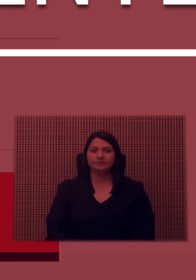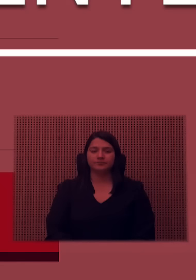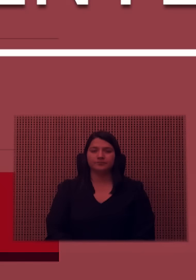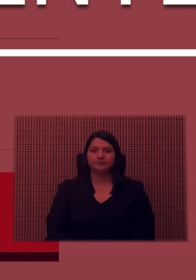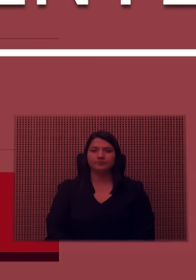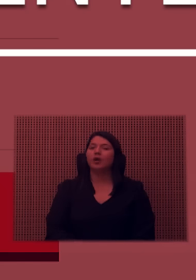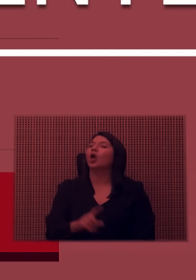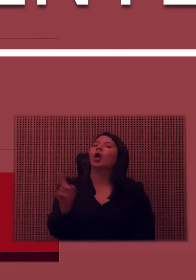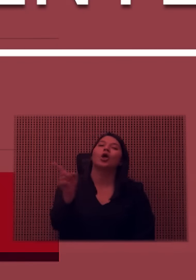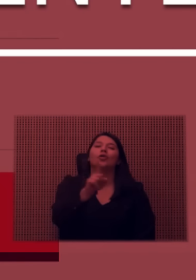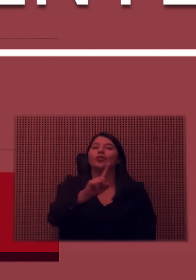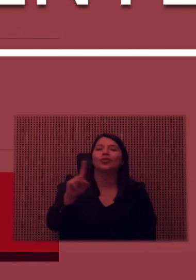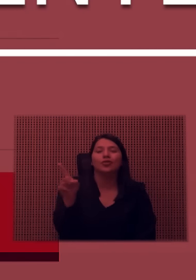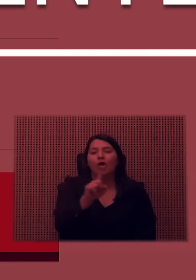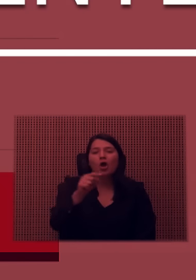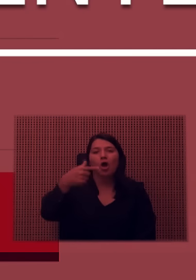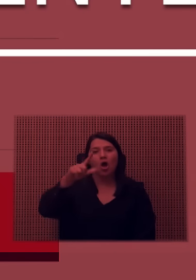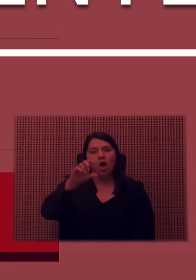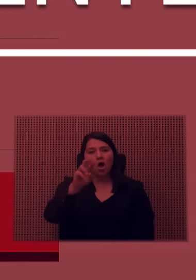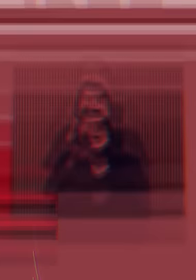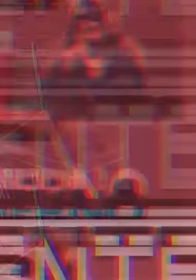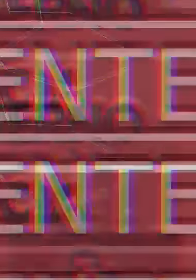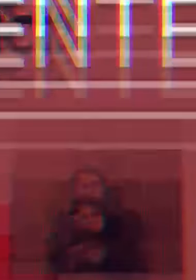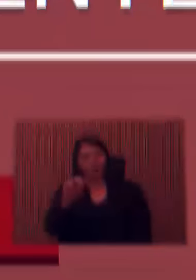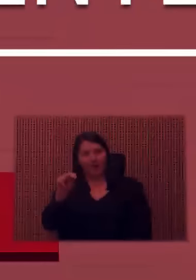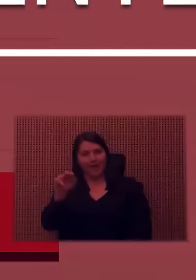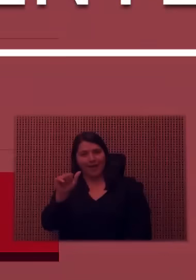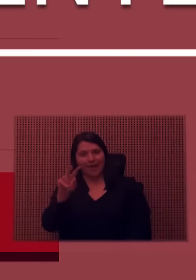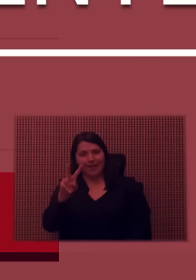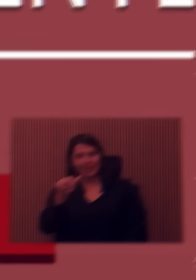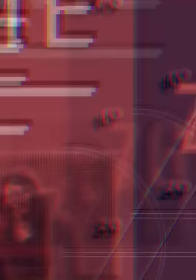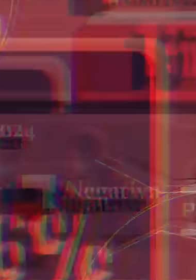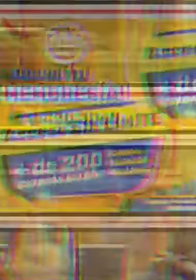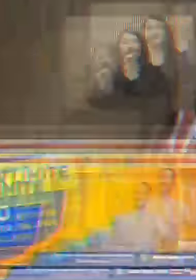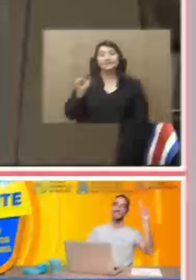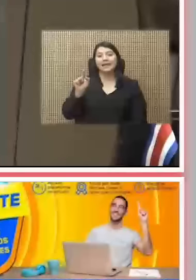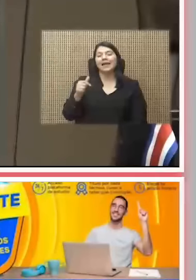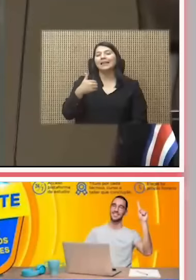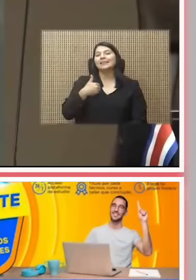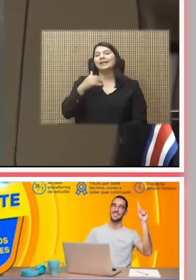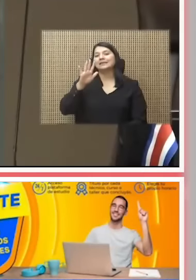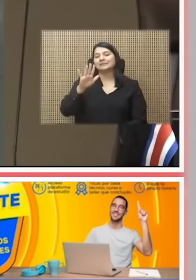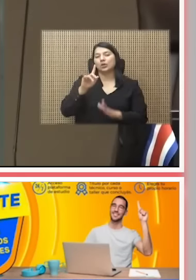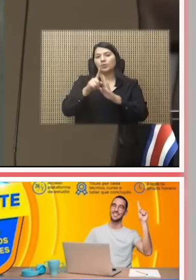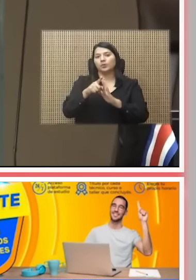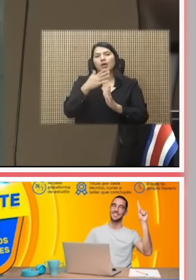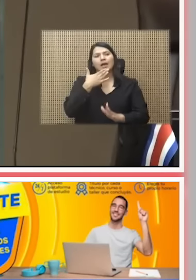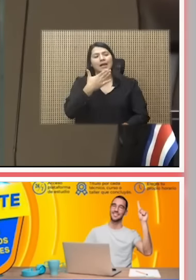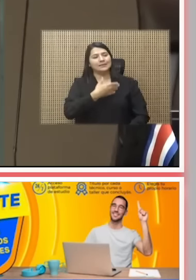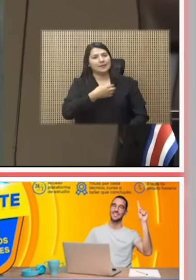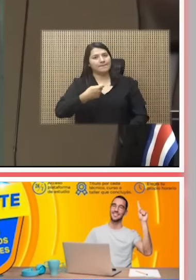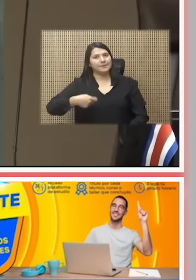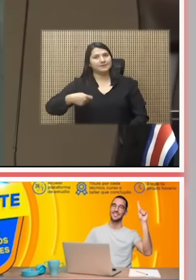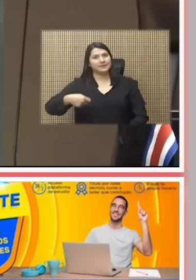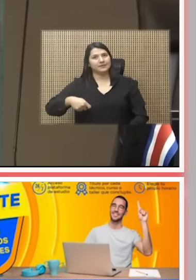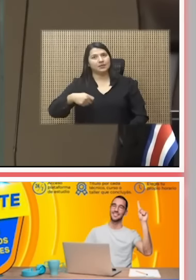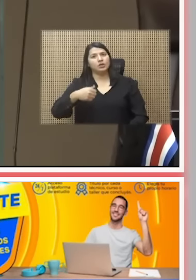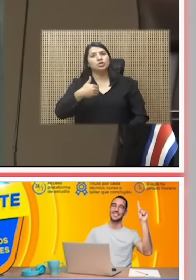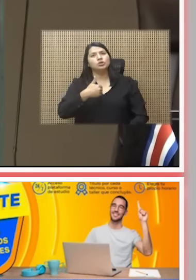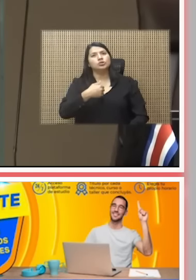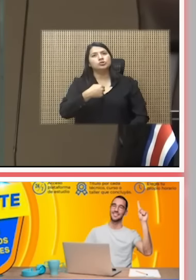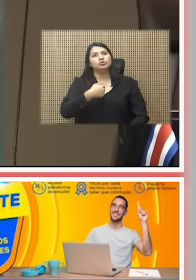No, doña Gloria Navas, no, no hicimos el ridículo. Tenía planeado otro control político y lo estoy cambiando también